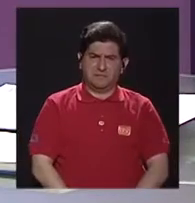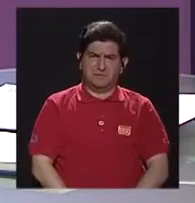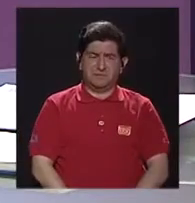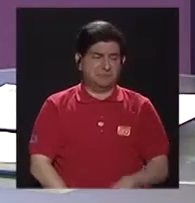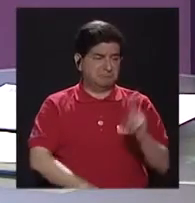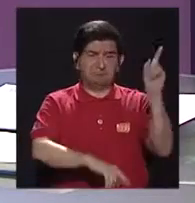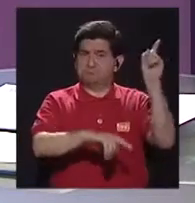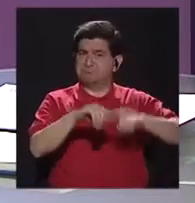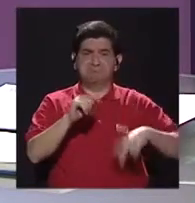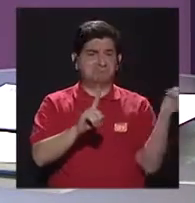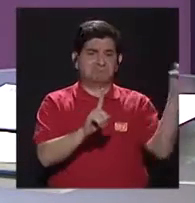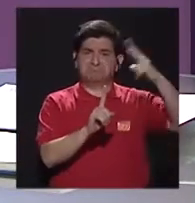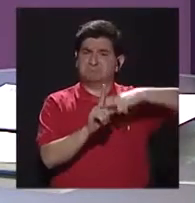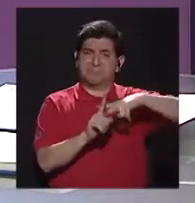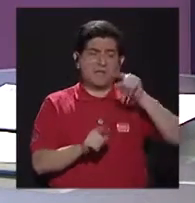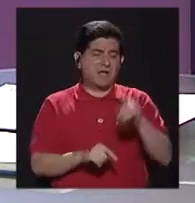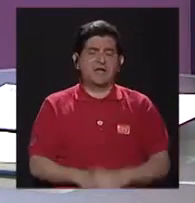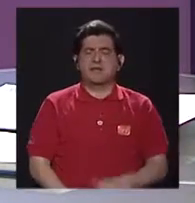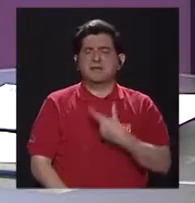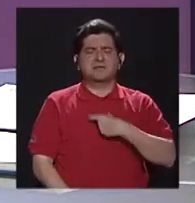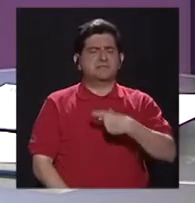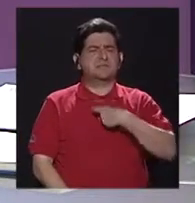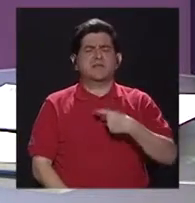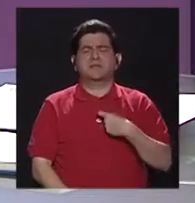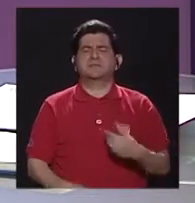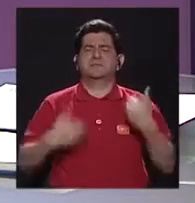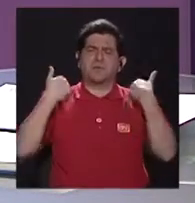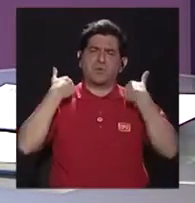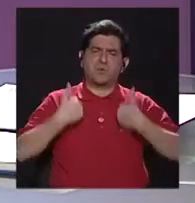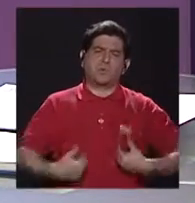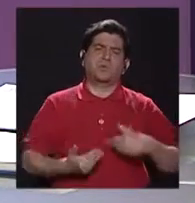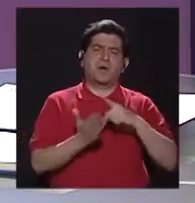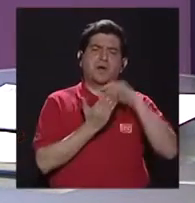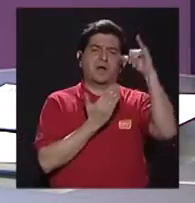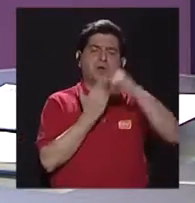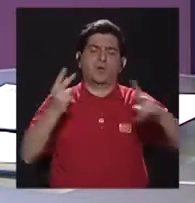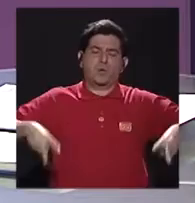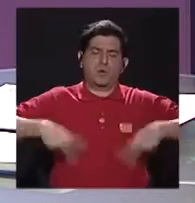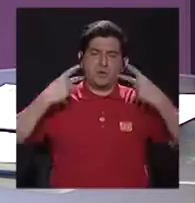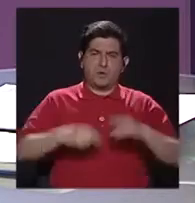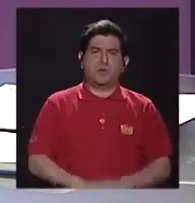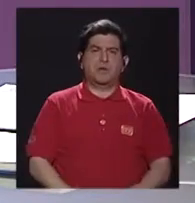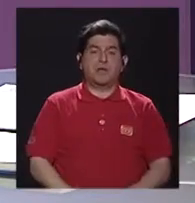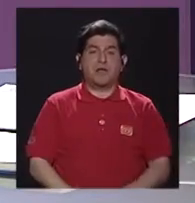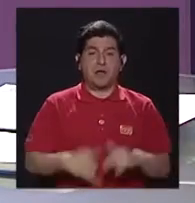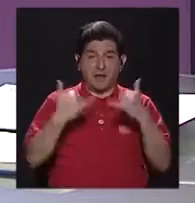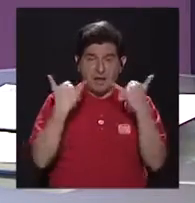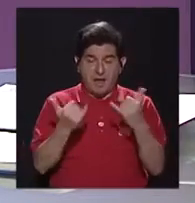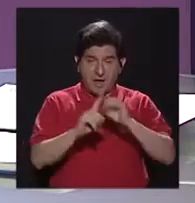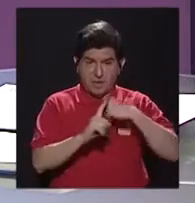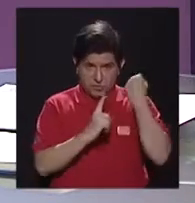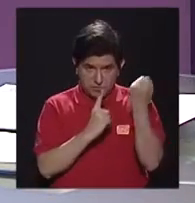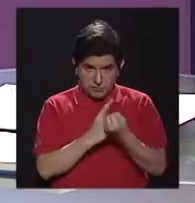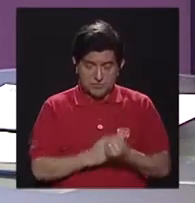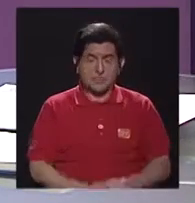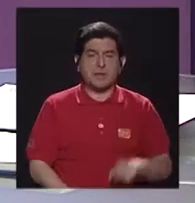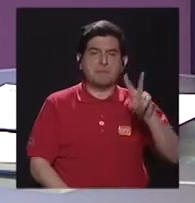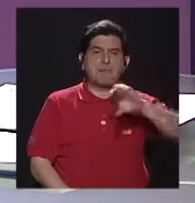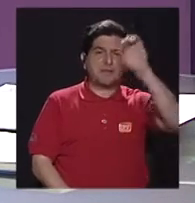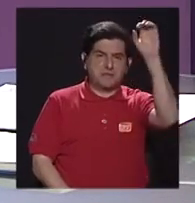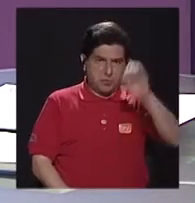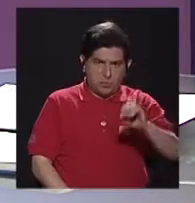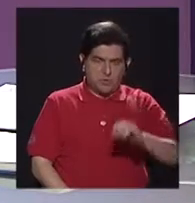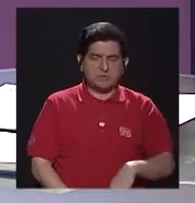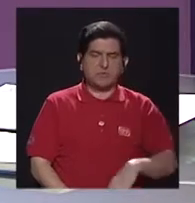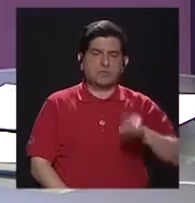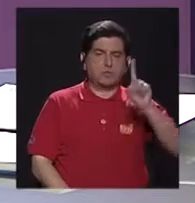no pueden realizar esa aspiración humana y ese proyecto de vida. En la sociedad moderna, un 20%, una de cada cinco parejas tiene